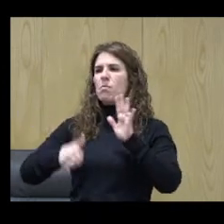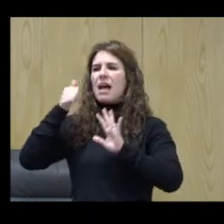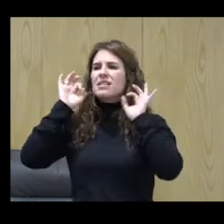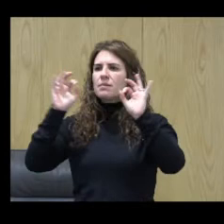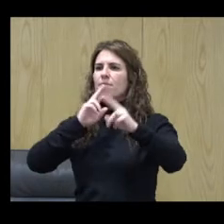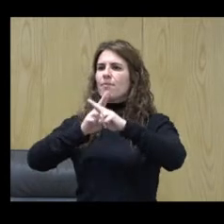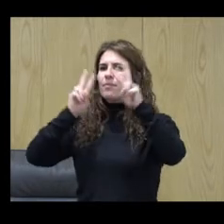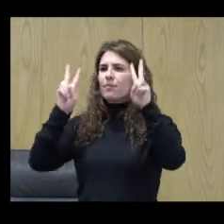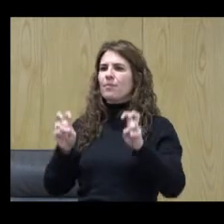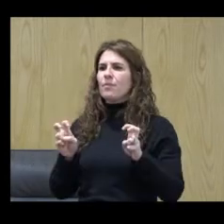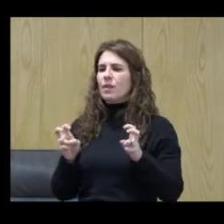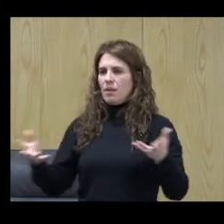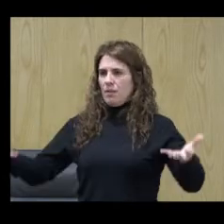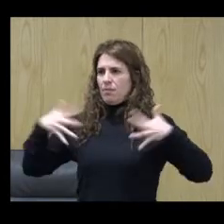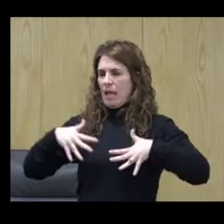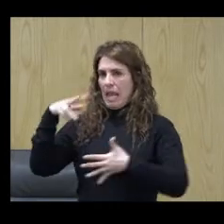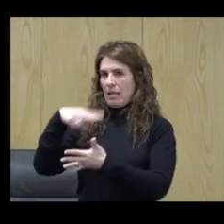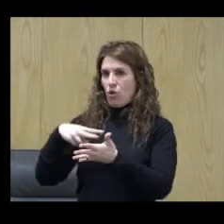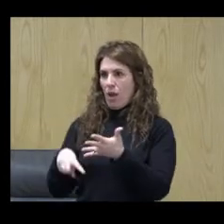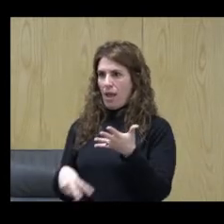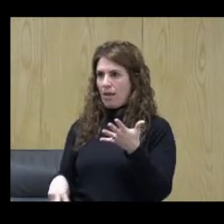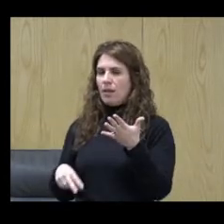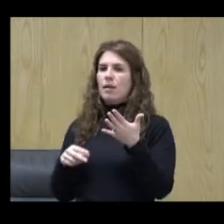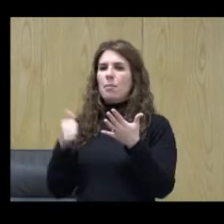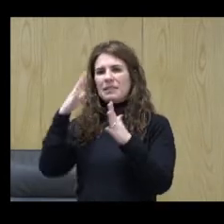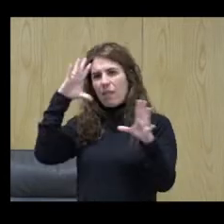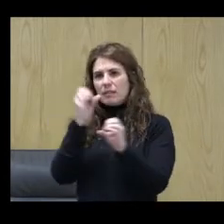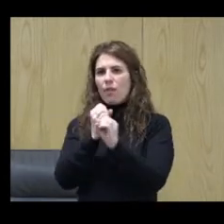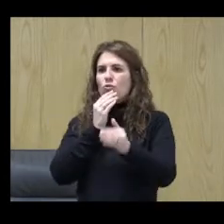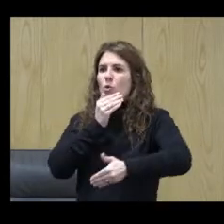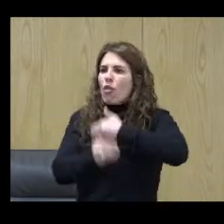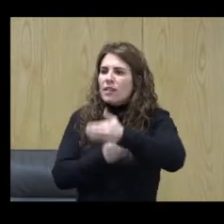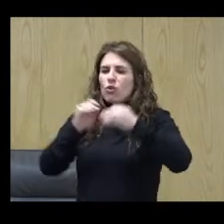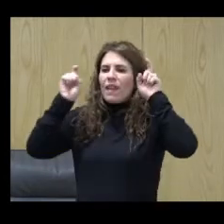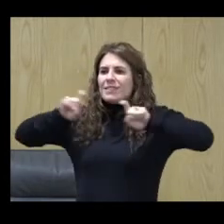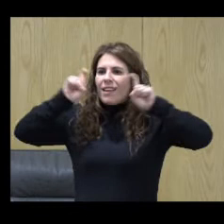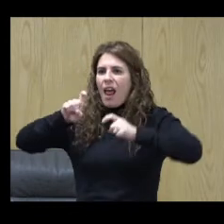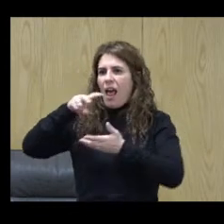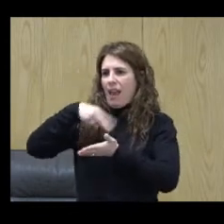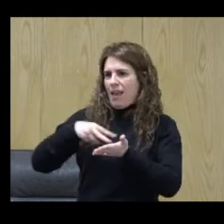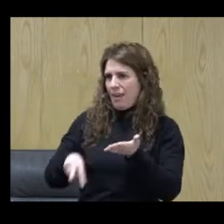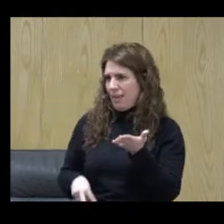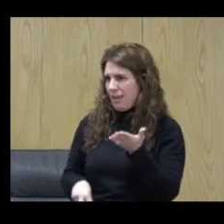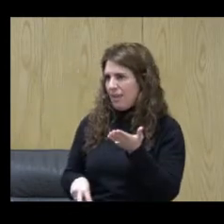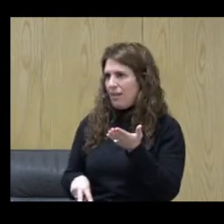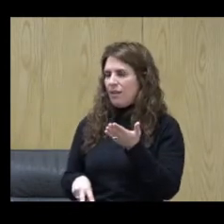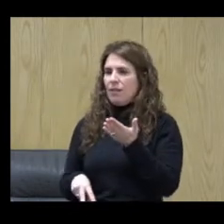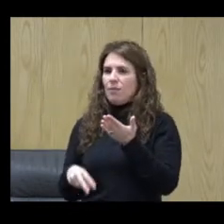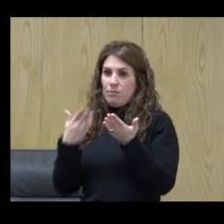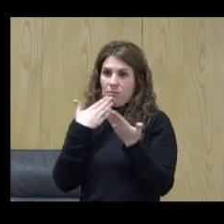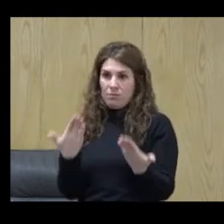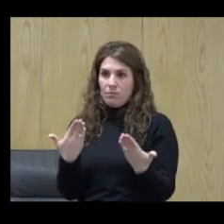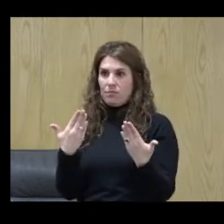llamada de la adquisición lectora, en la parte del proceso de enseñanza de la lectura, ¿no?, a través de la enseñanza de